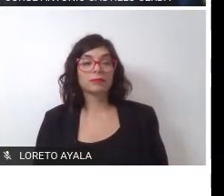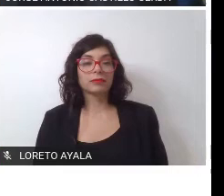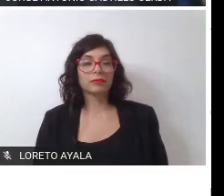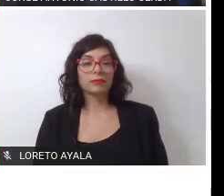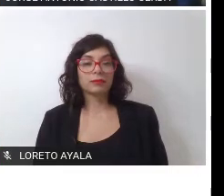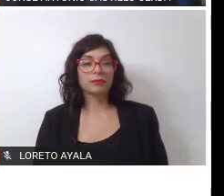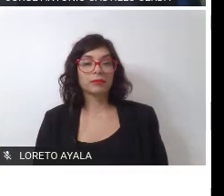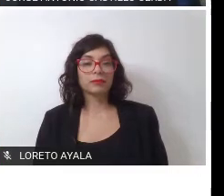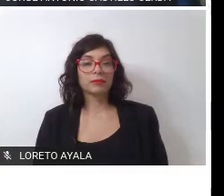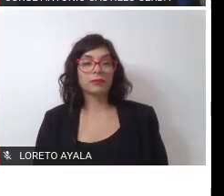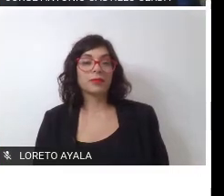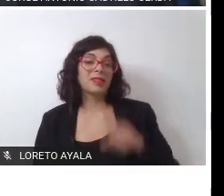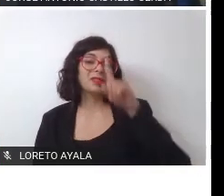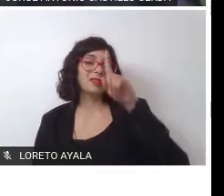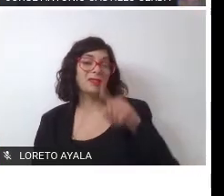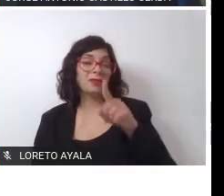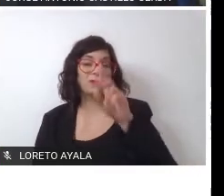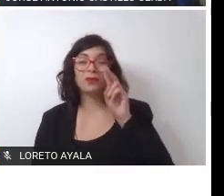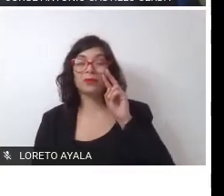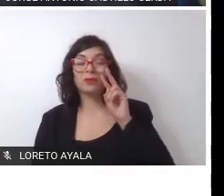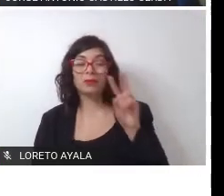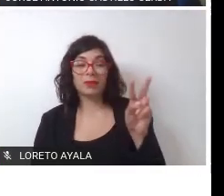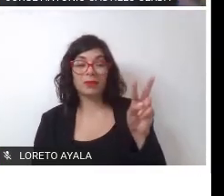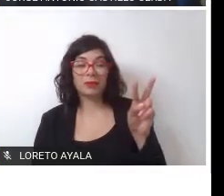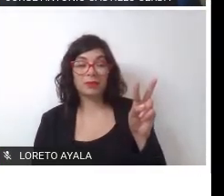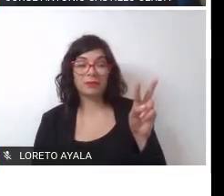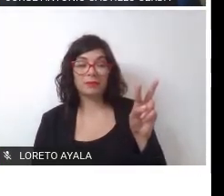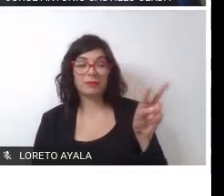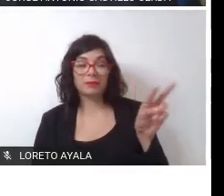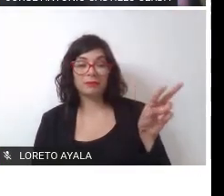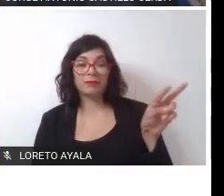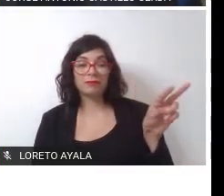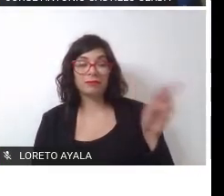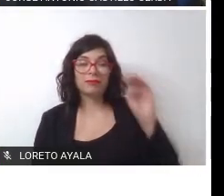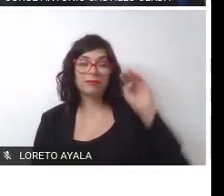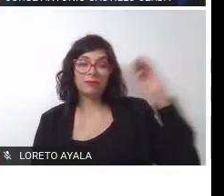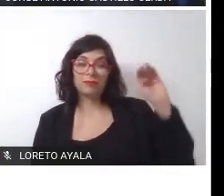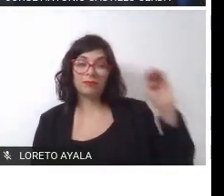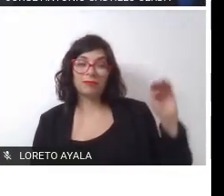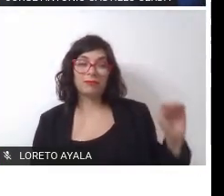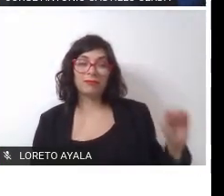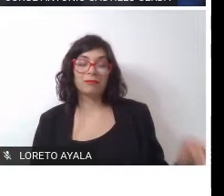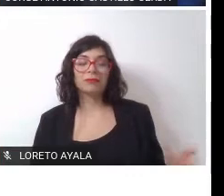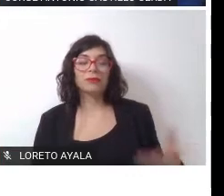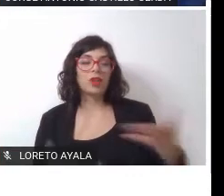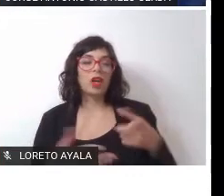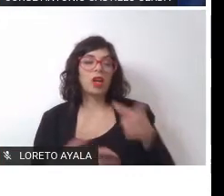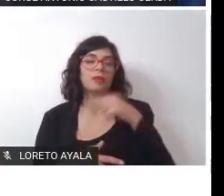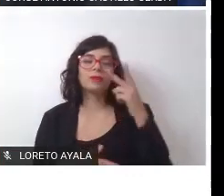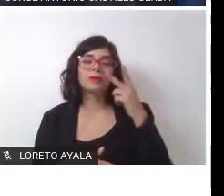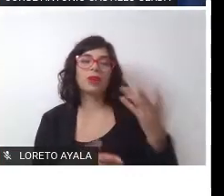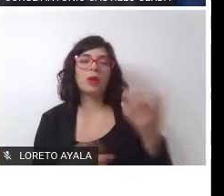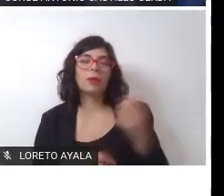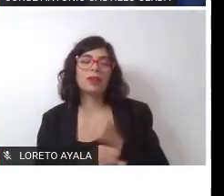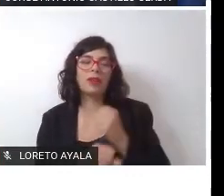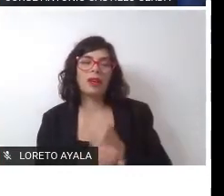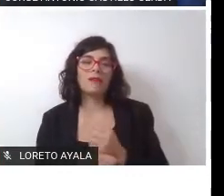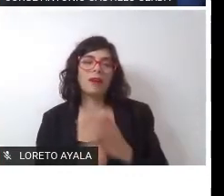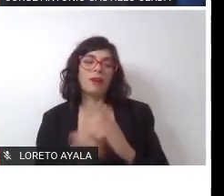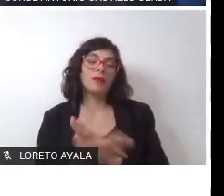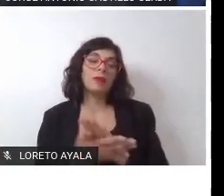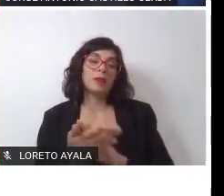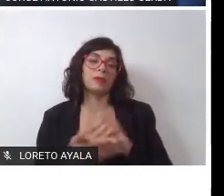es una de las fórmulas en que trabajan, que tiene que ver con estaciones. Esta